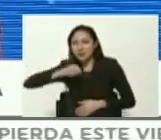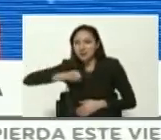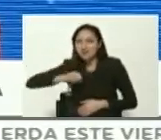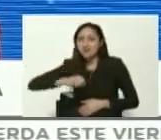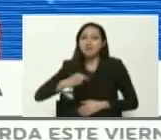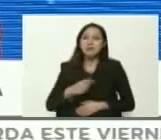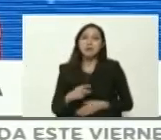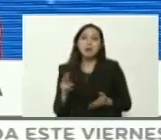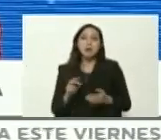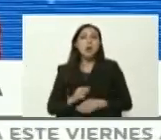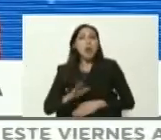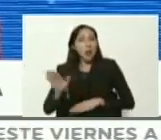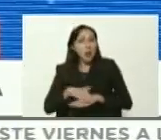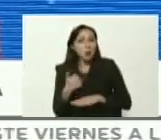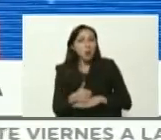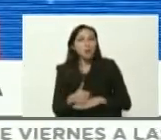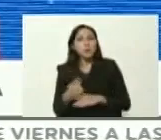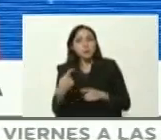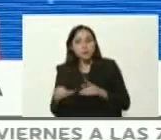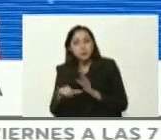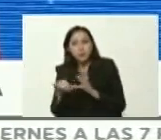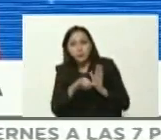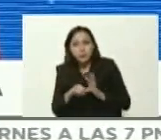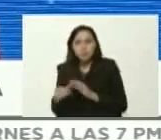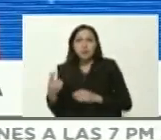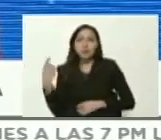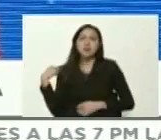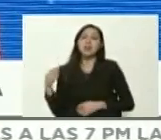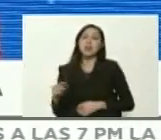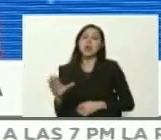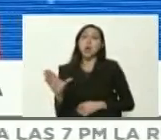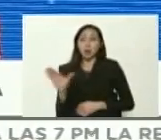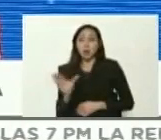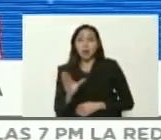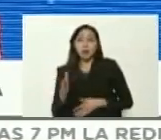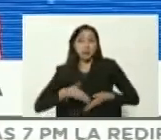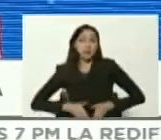partes cercanas de aquí, la tiene un caraqueño.